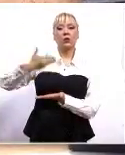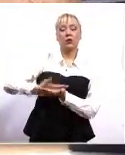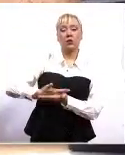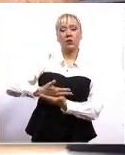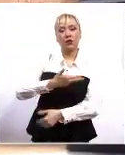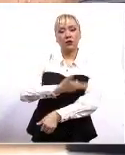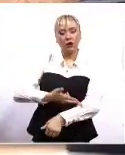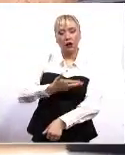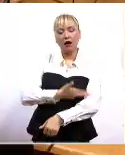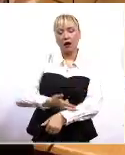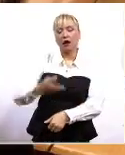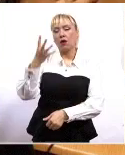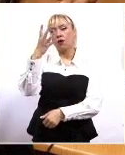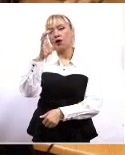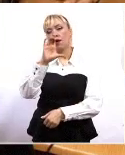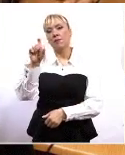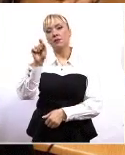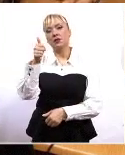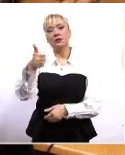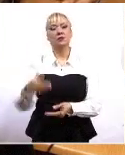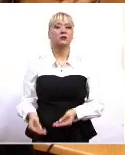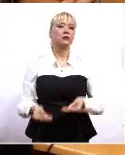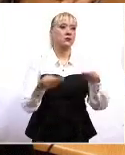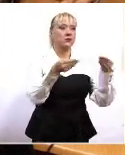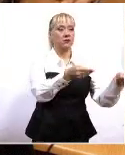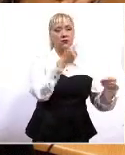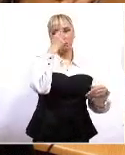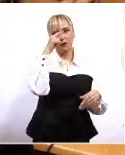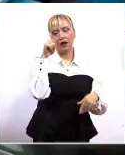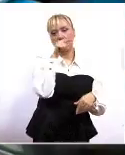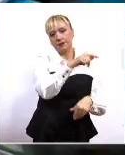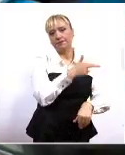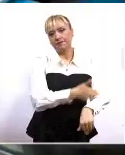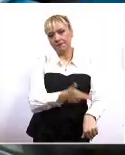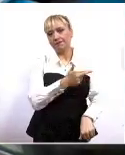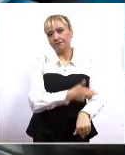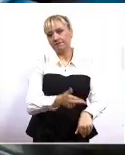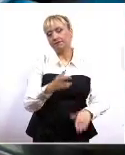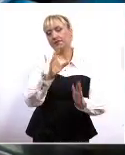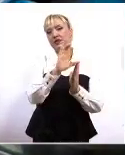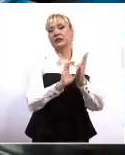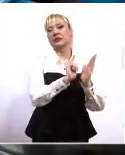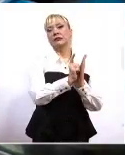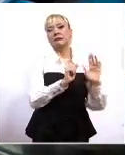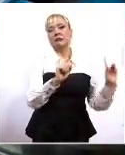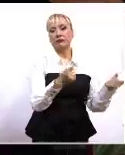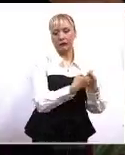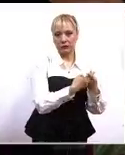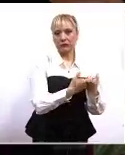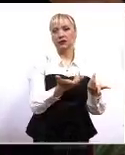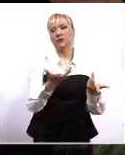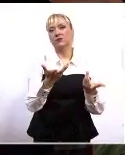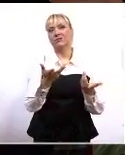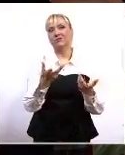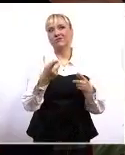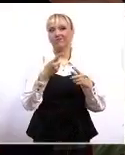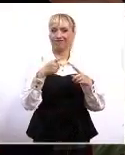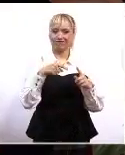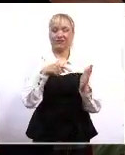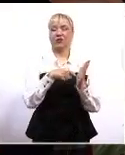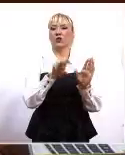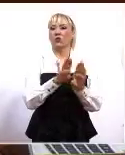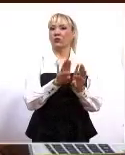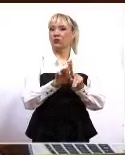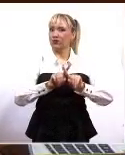cuales 426 estuvieron dirigidas a la sección de trámites de controversias constitucionales y acciones de